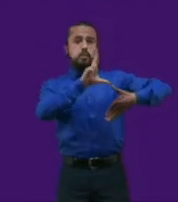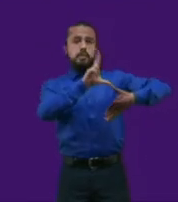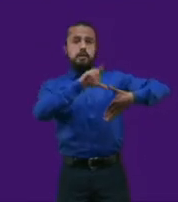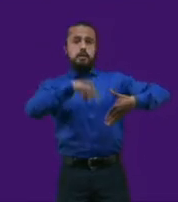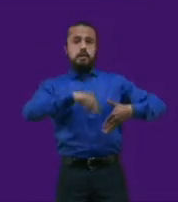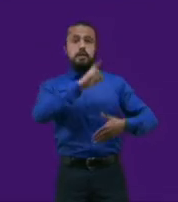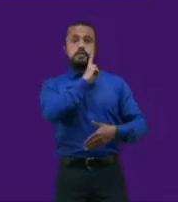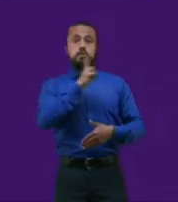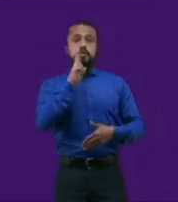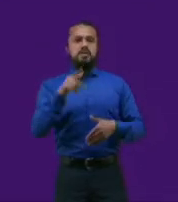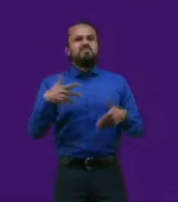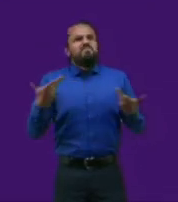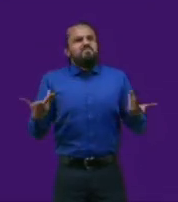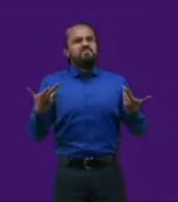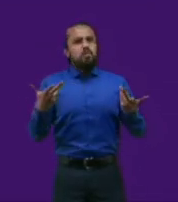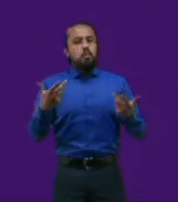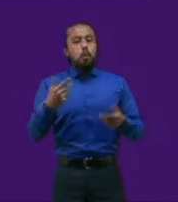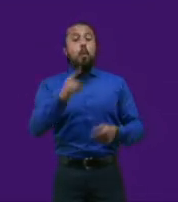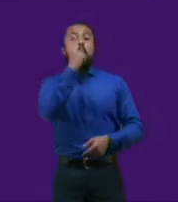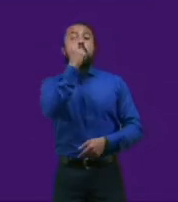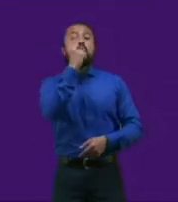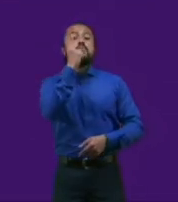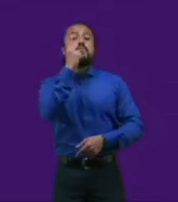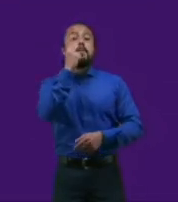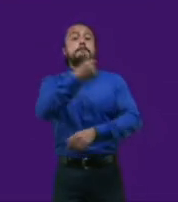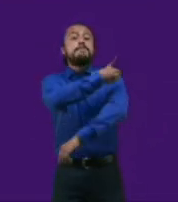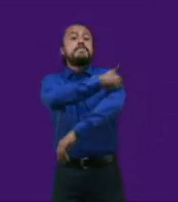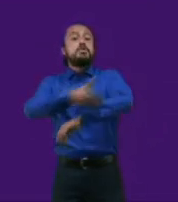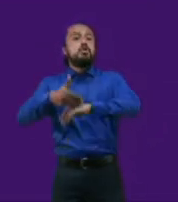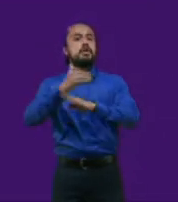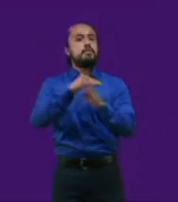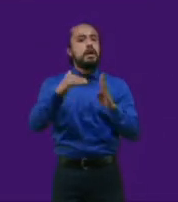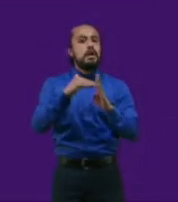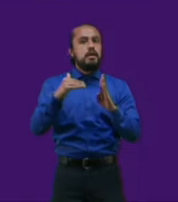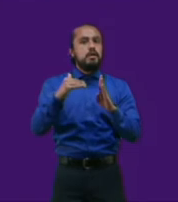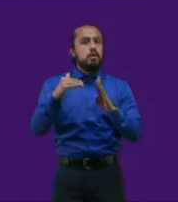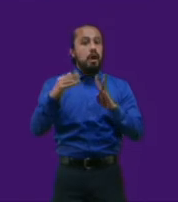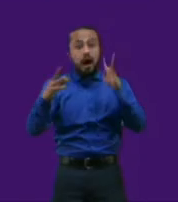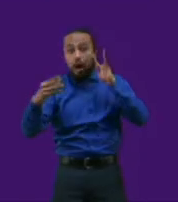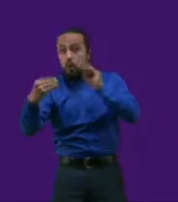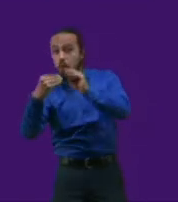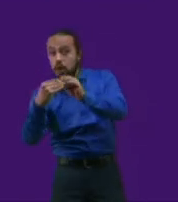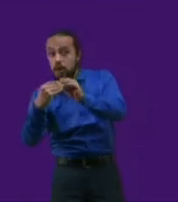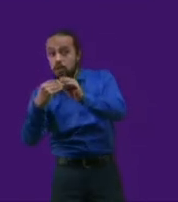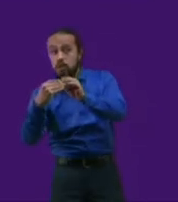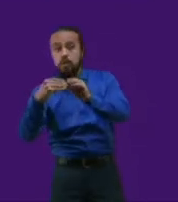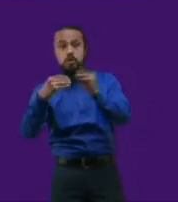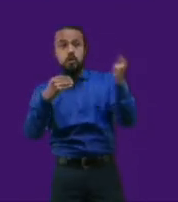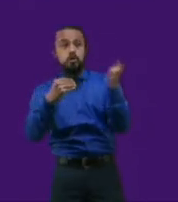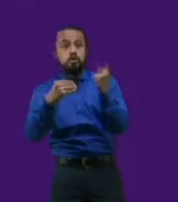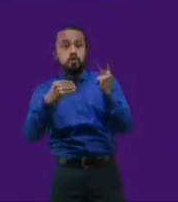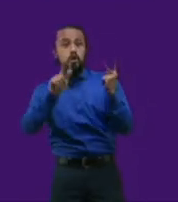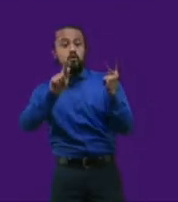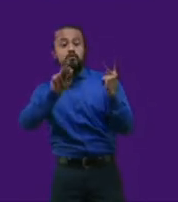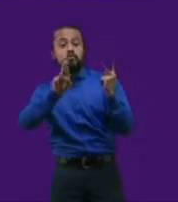¿cómo vamos a llegar a ese 1.5 millones de restaurantes? ¿Hacemos una alianza con Fruana y con tu